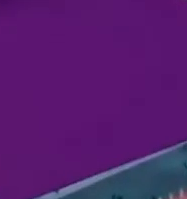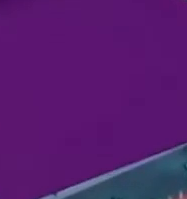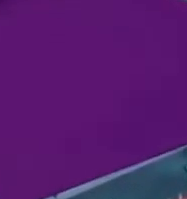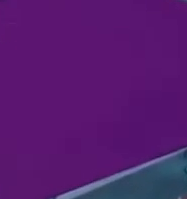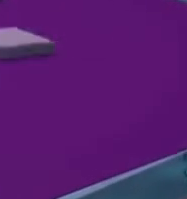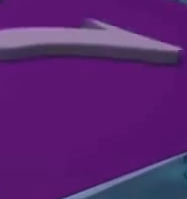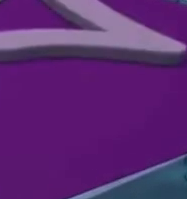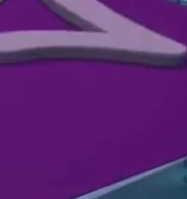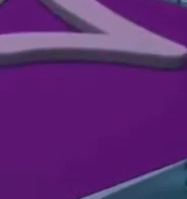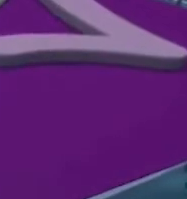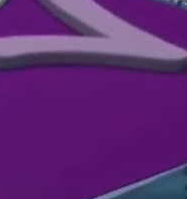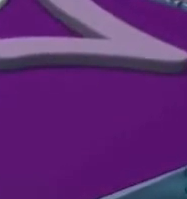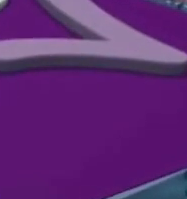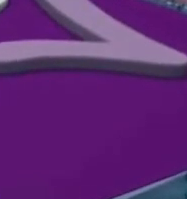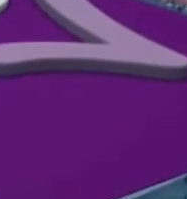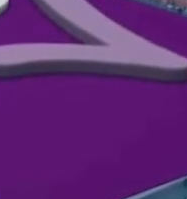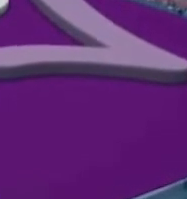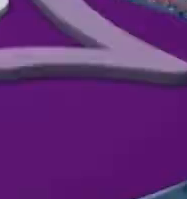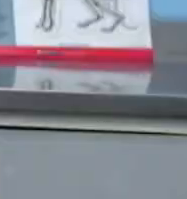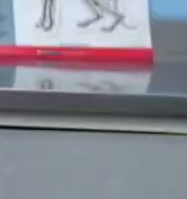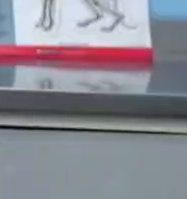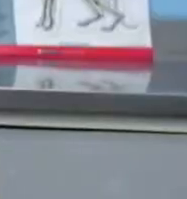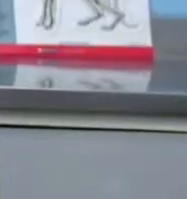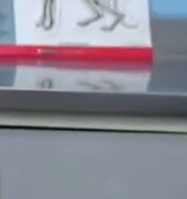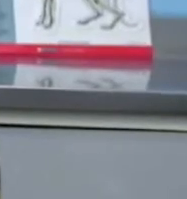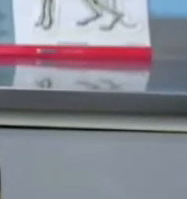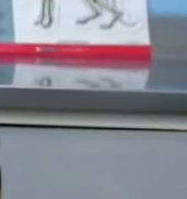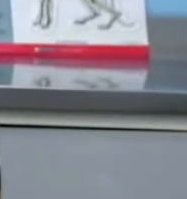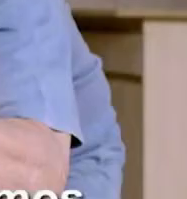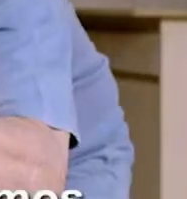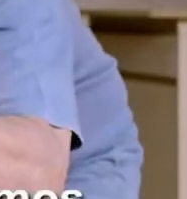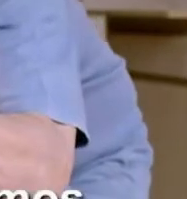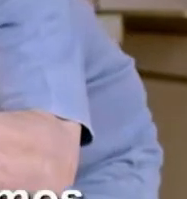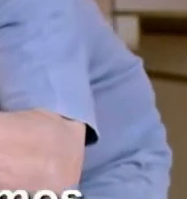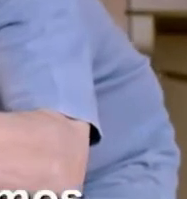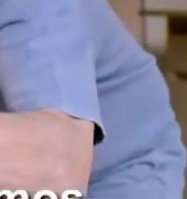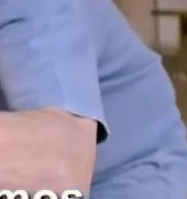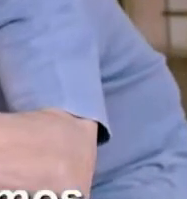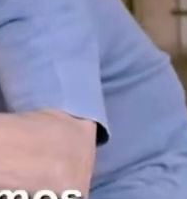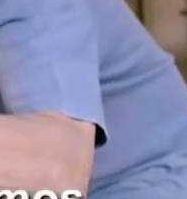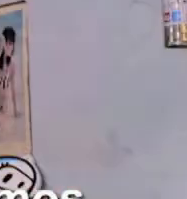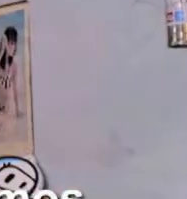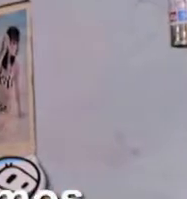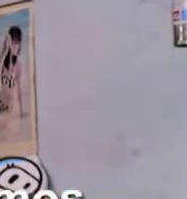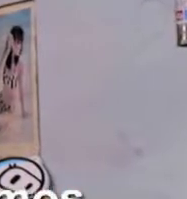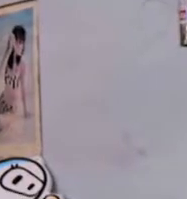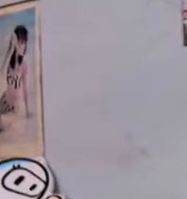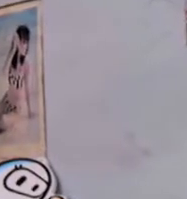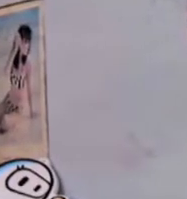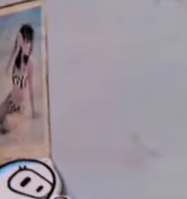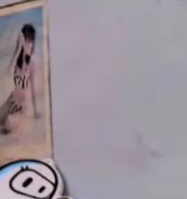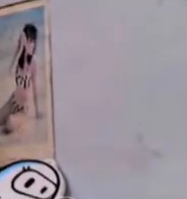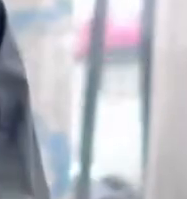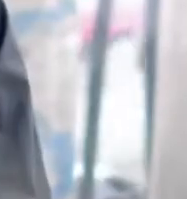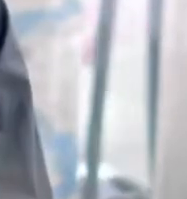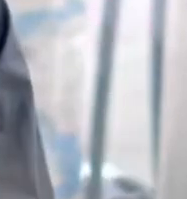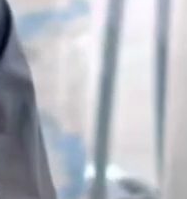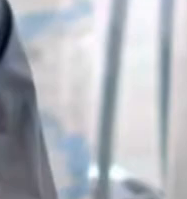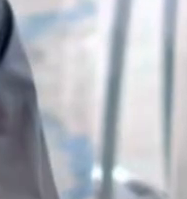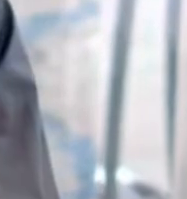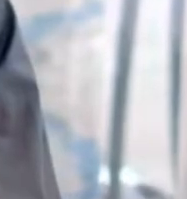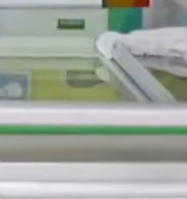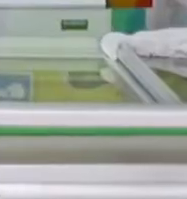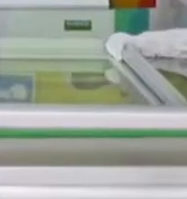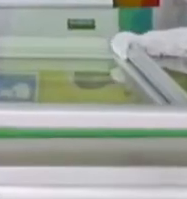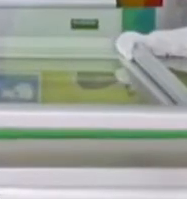México tiene hoy una nueva opción. Queremos que la gente como tú se sienta parte del cambio que proponemos para México. Un cambio